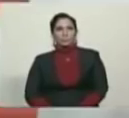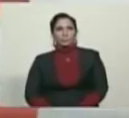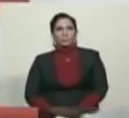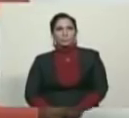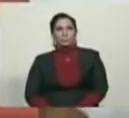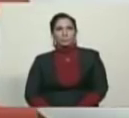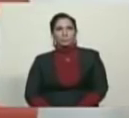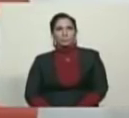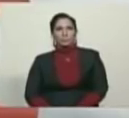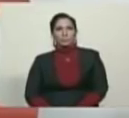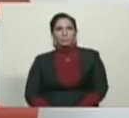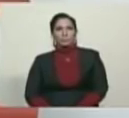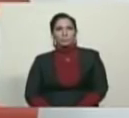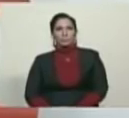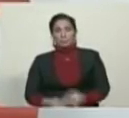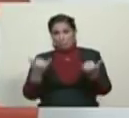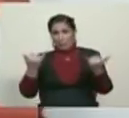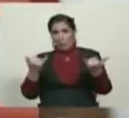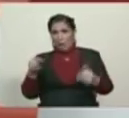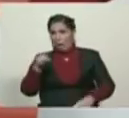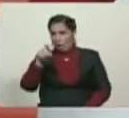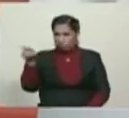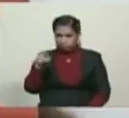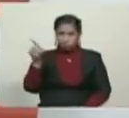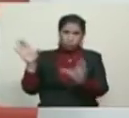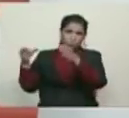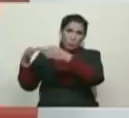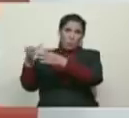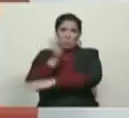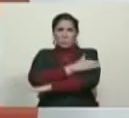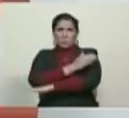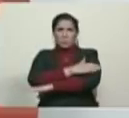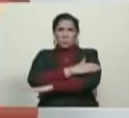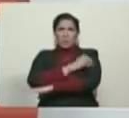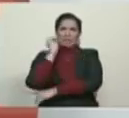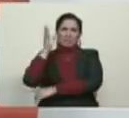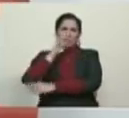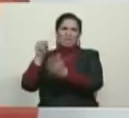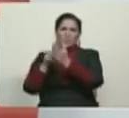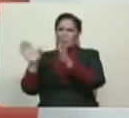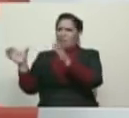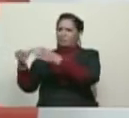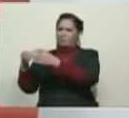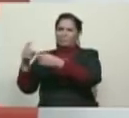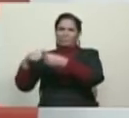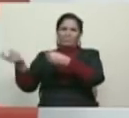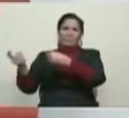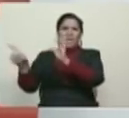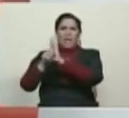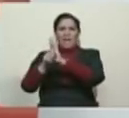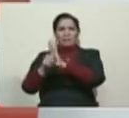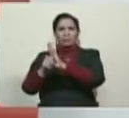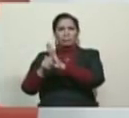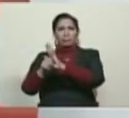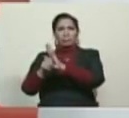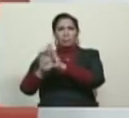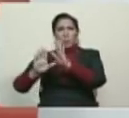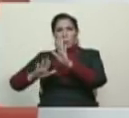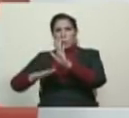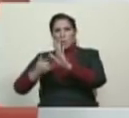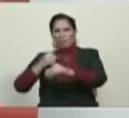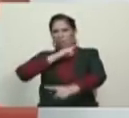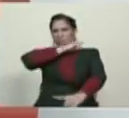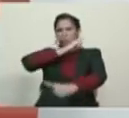Ahora, ellos pueden, esa asamblea puede decir misa. En esta dictadura, imagínate tú, una dictadura